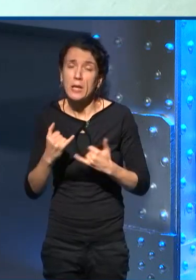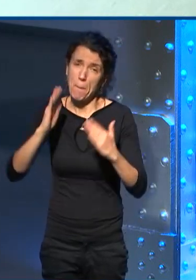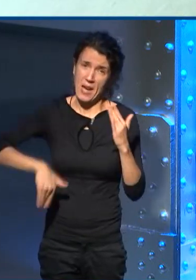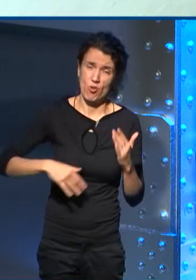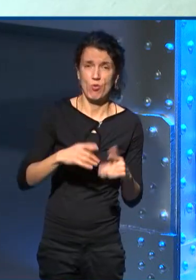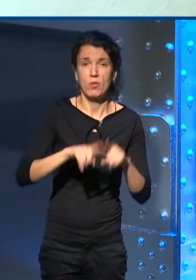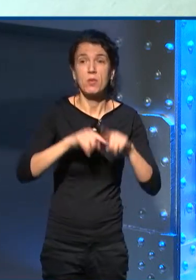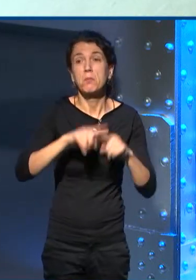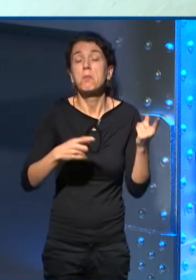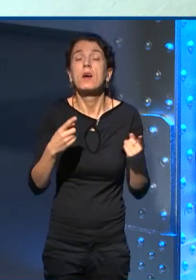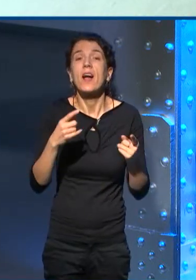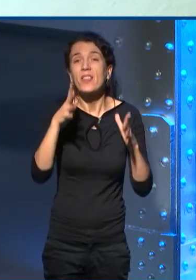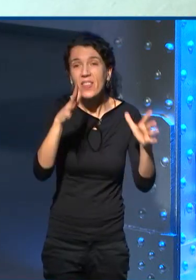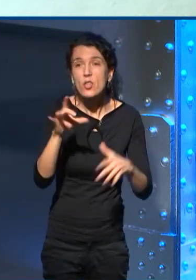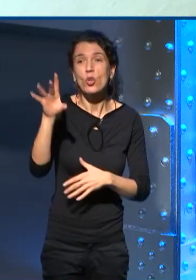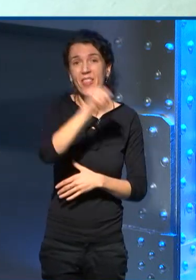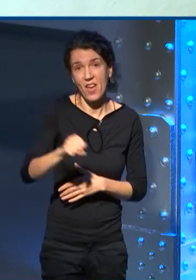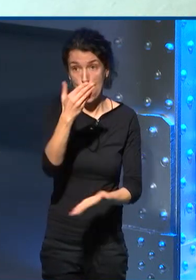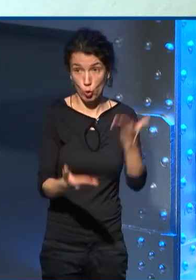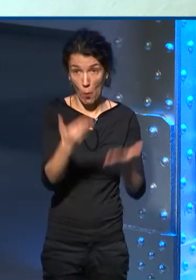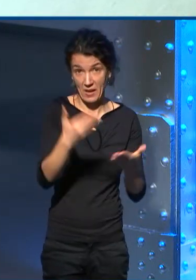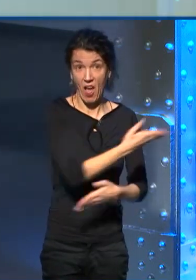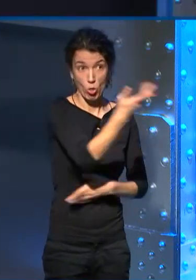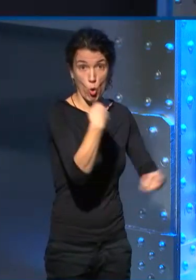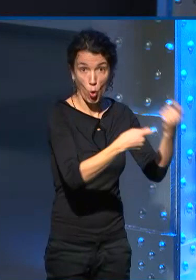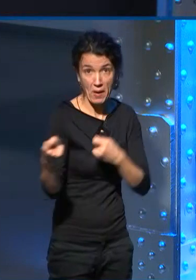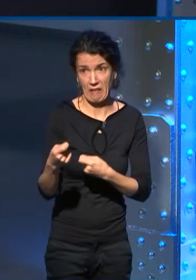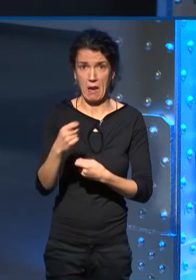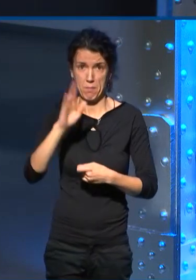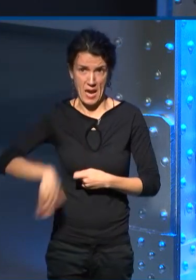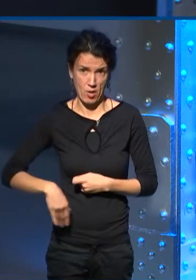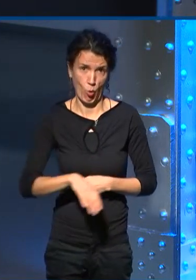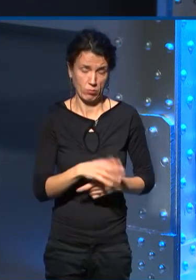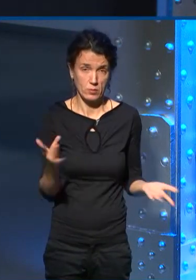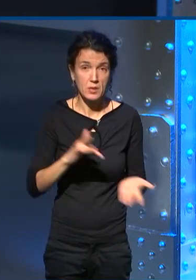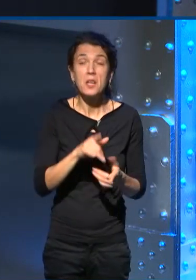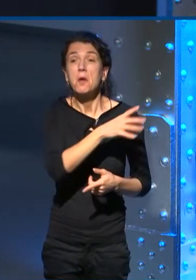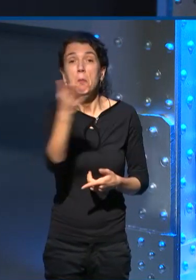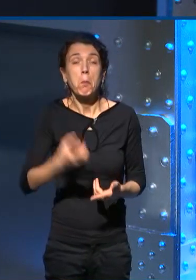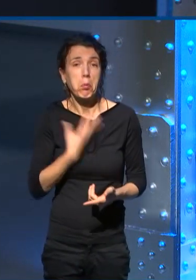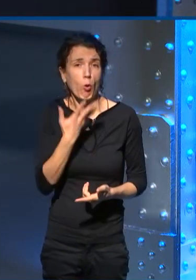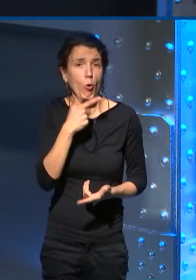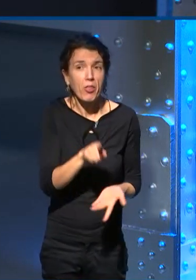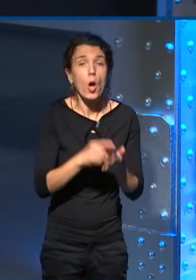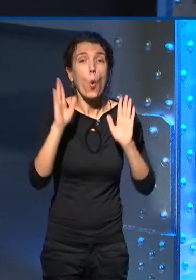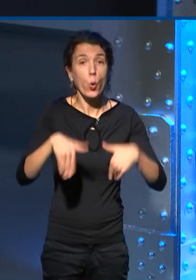electrónica espacial va como 10 años, 15 años por detrás de la electrónica comercial. Cualquiera de ustedes que sea aficionado o que simplemente conozca los datos